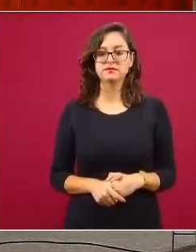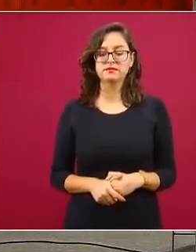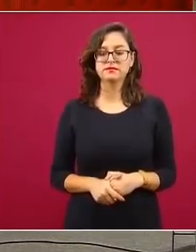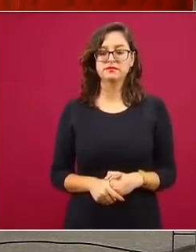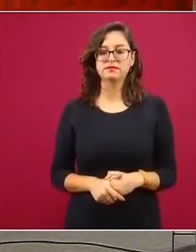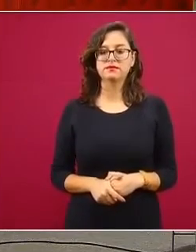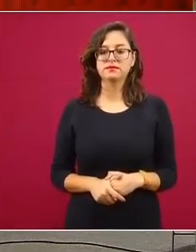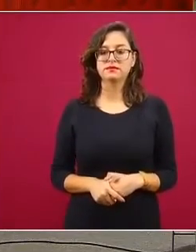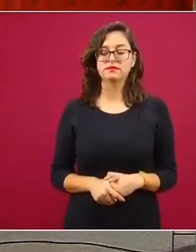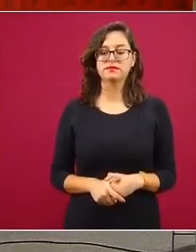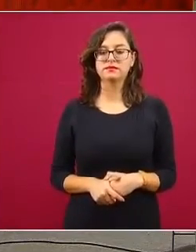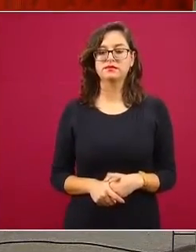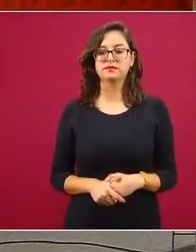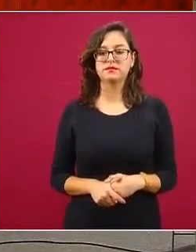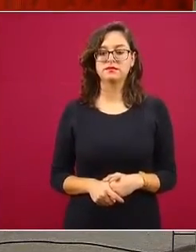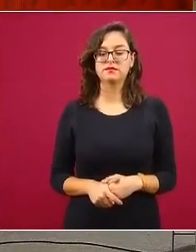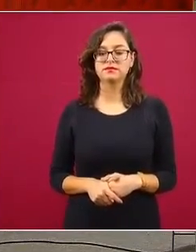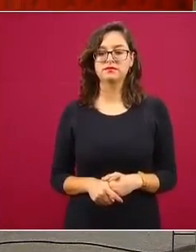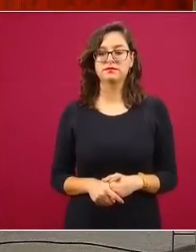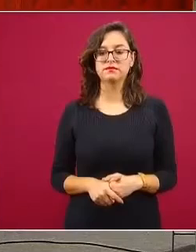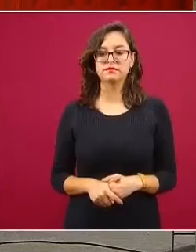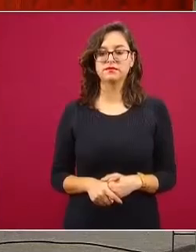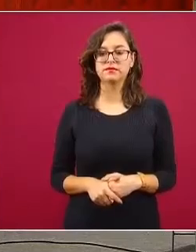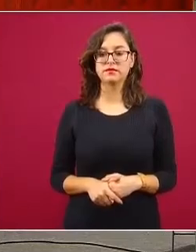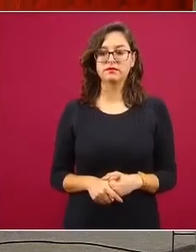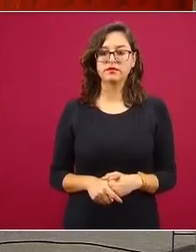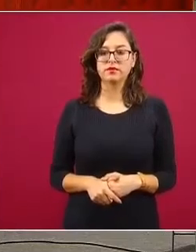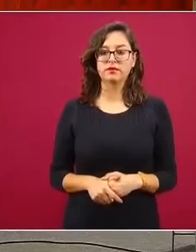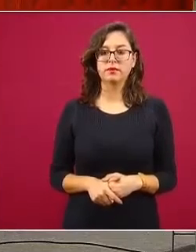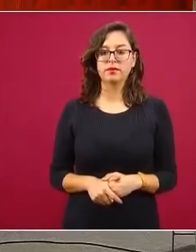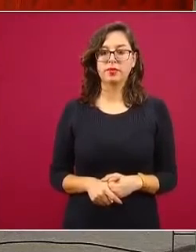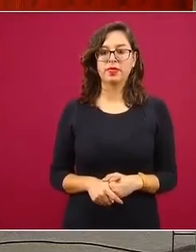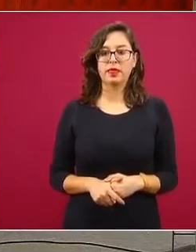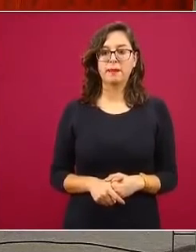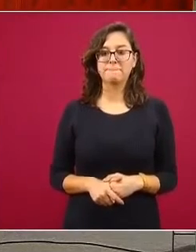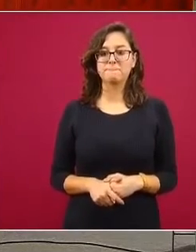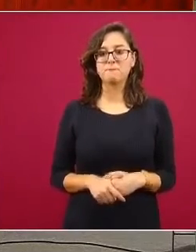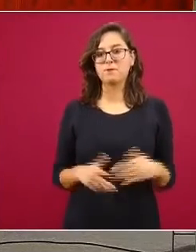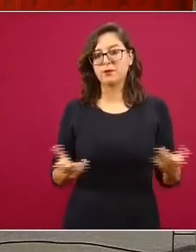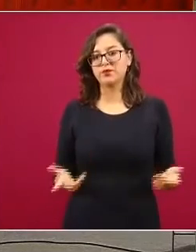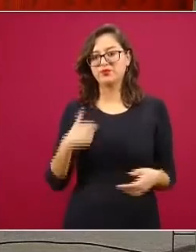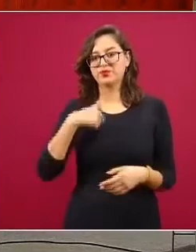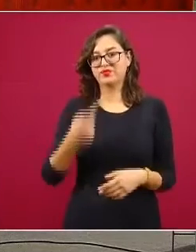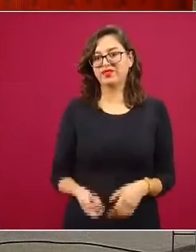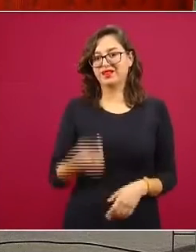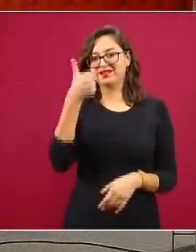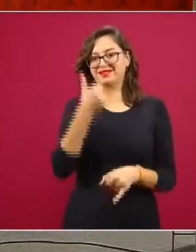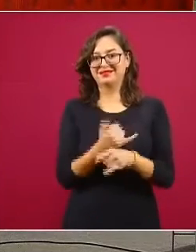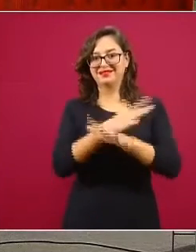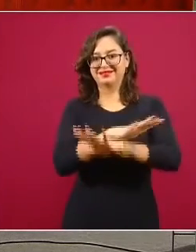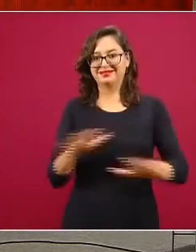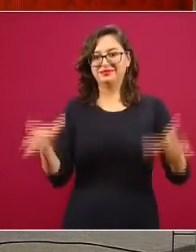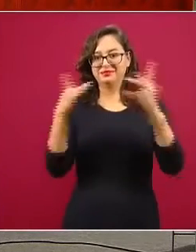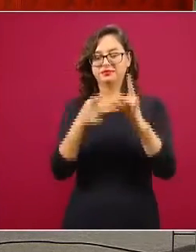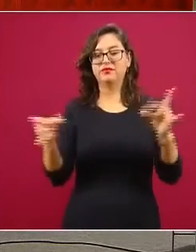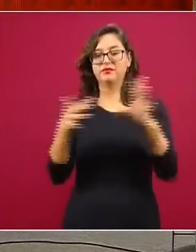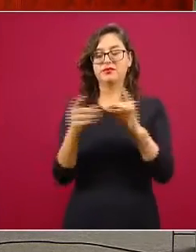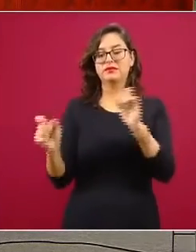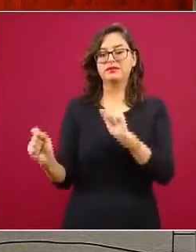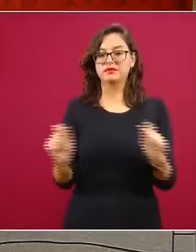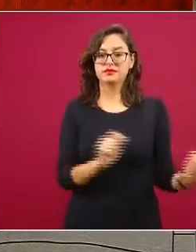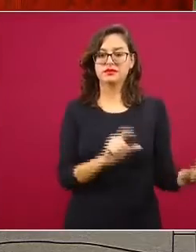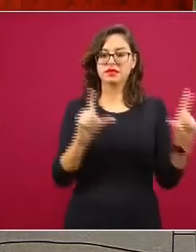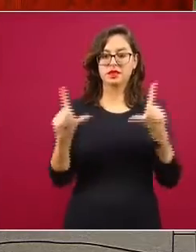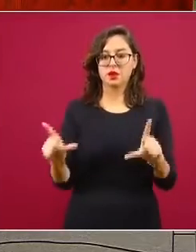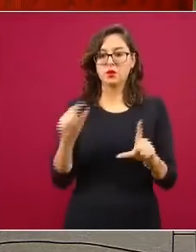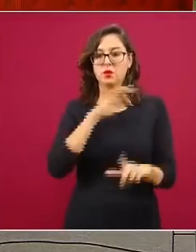Este es normalmente empezamos o empiezan, yo es la primera vez que doy el informe, pero empezamos con esta diapositiva en